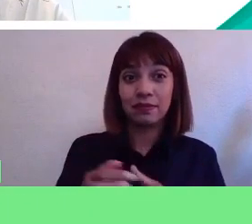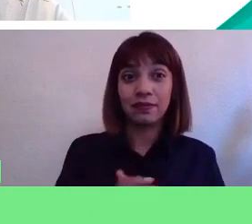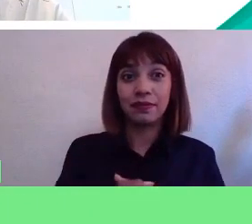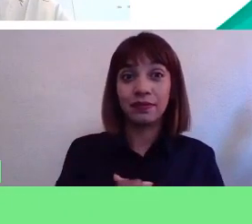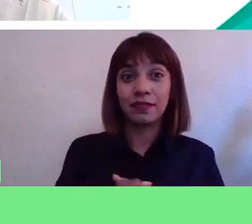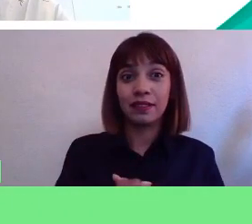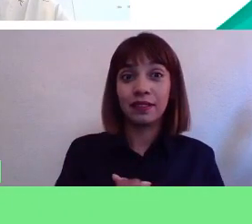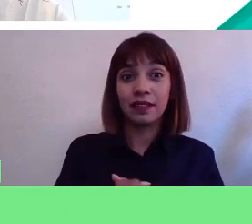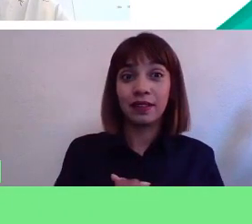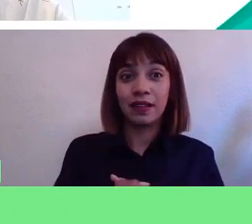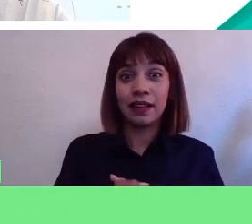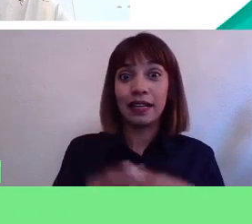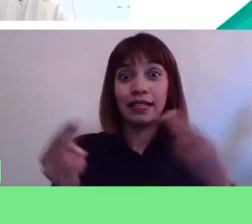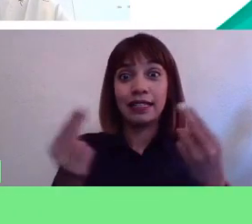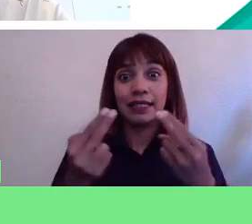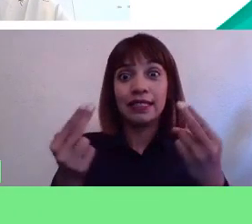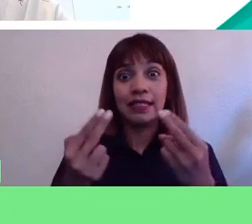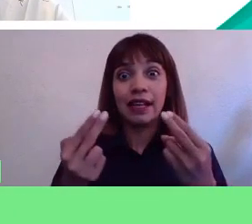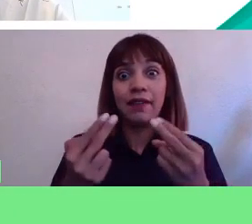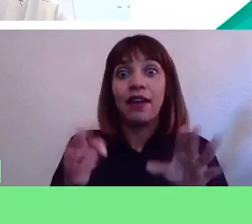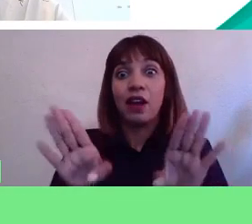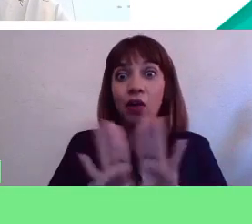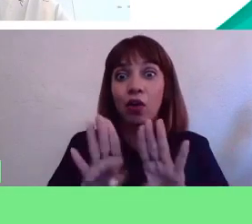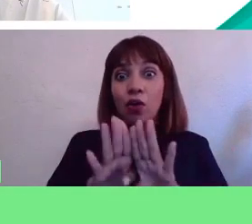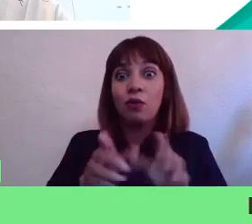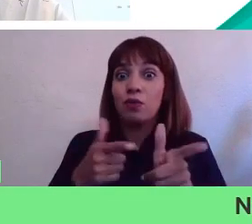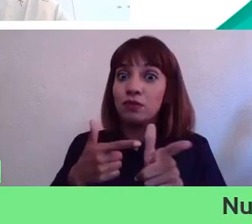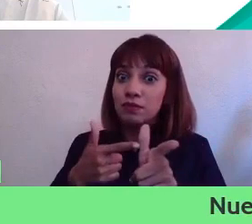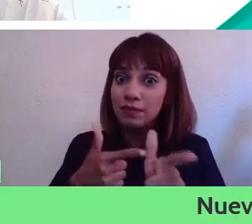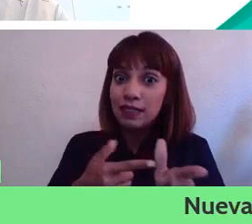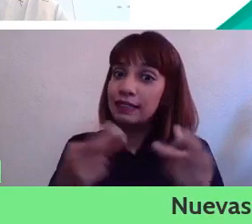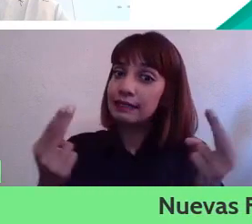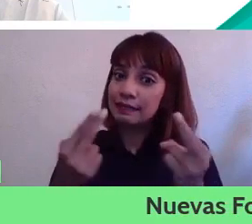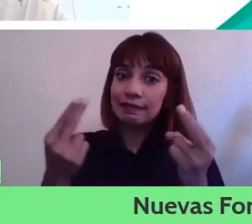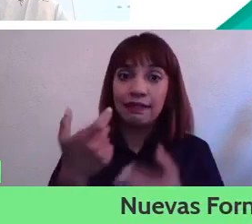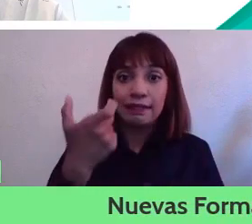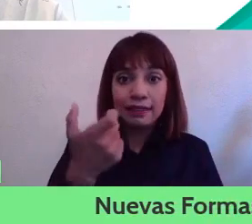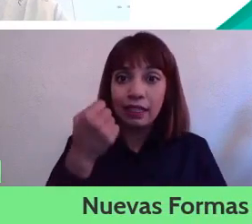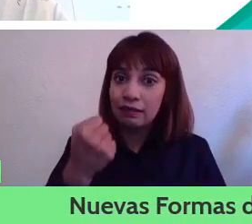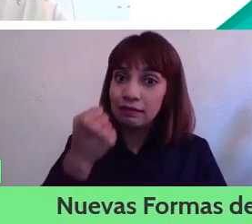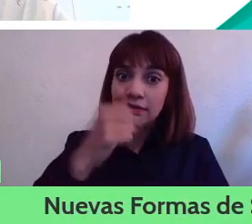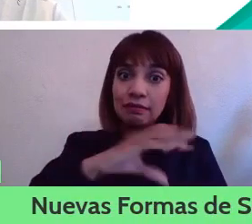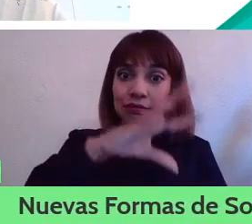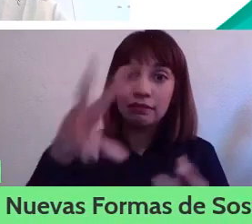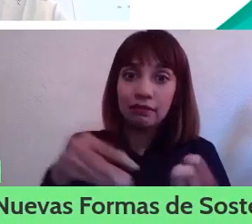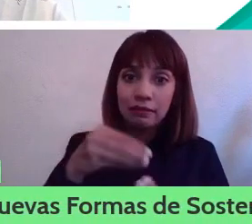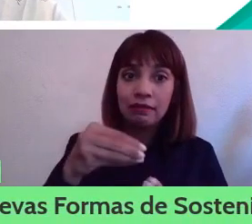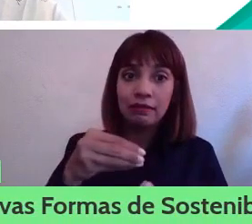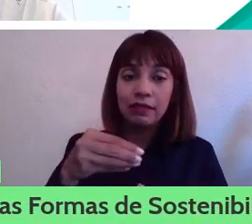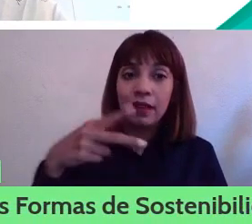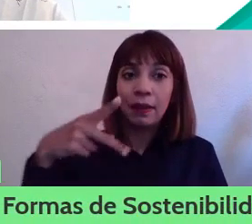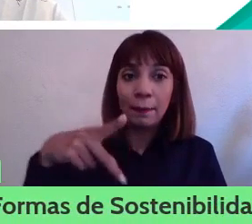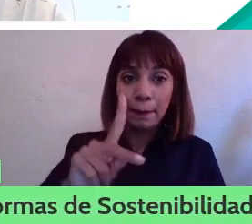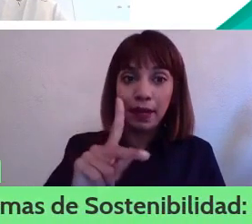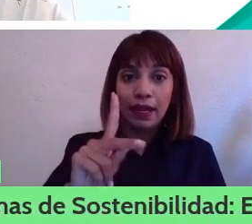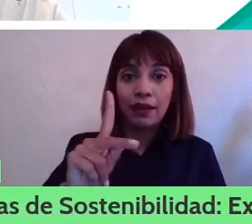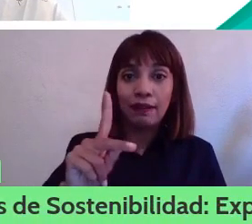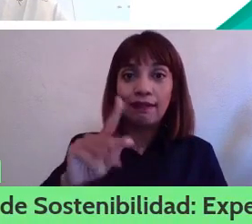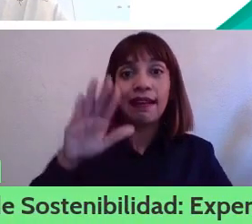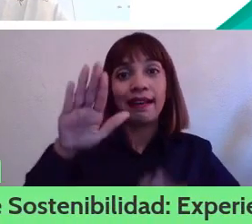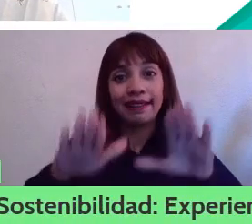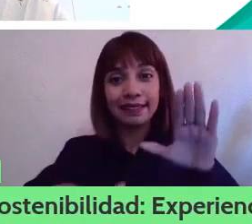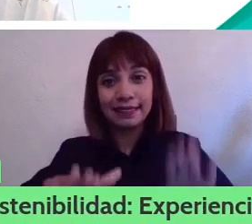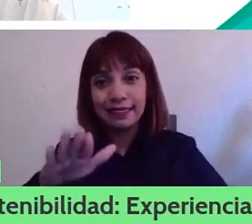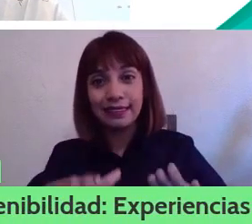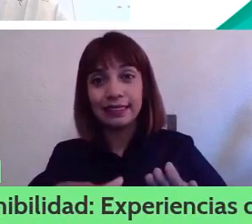algún tipo de modelo de sostenibilidad para poder seguir avanzando. Y nuestro modelo de sostenibilidad esencial, hemos tenido varios intentos con